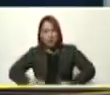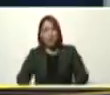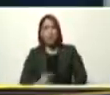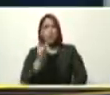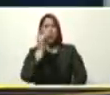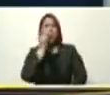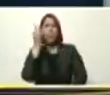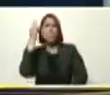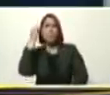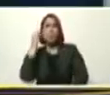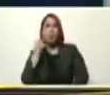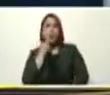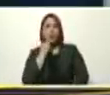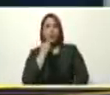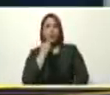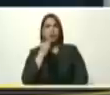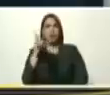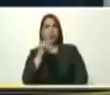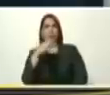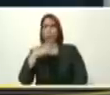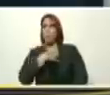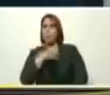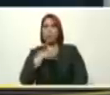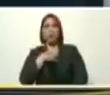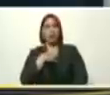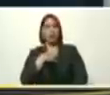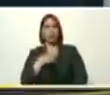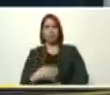Bolívar, no pudieron ni podrán.